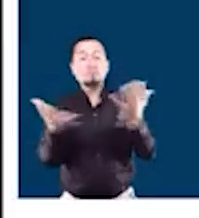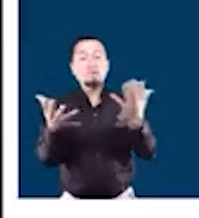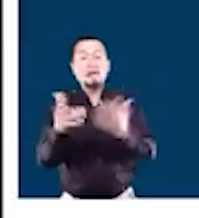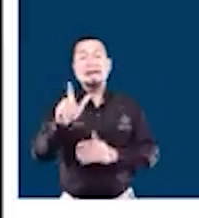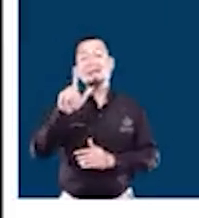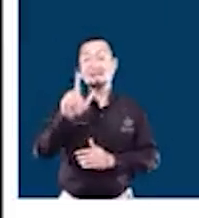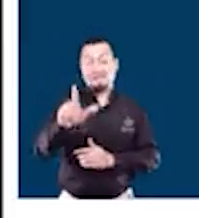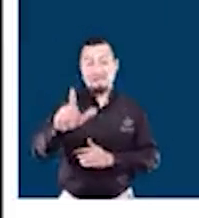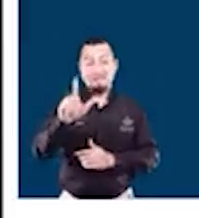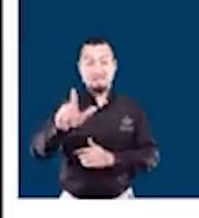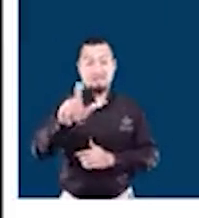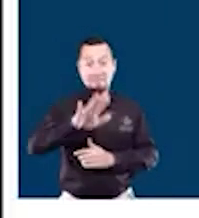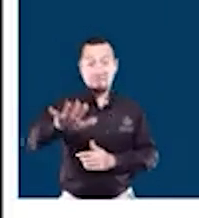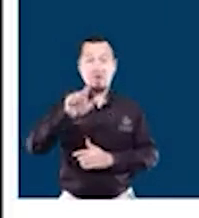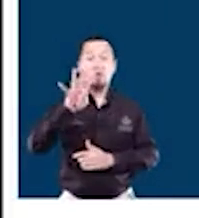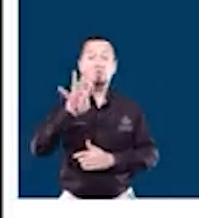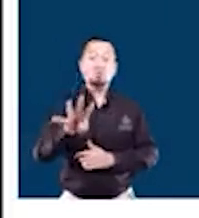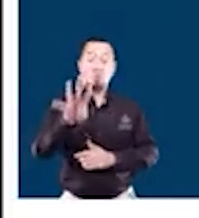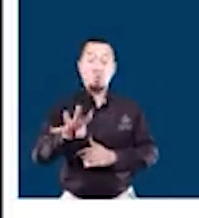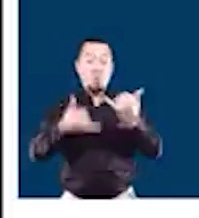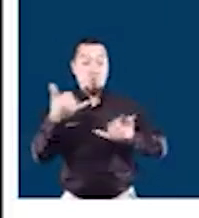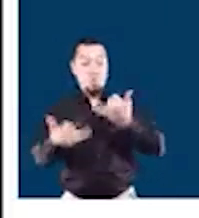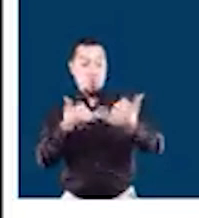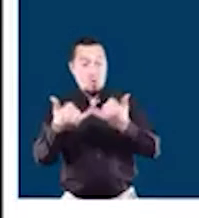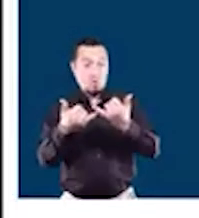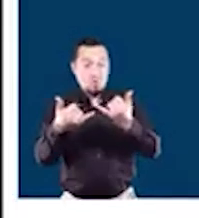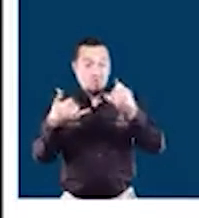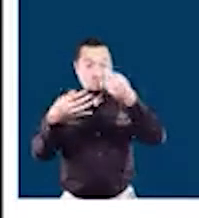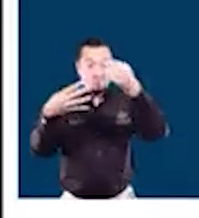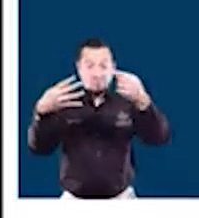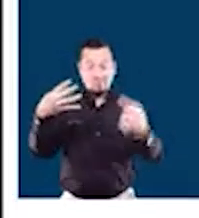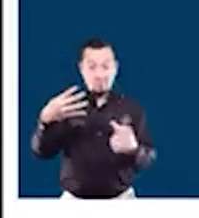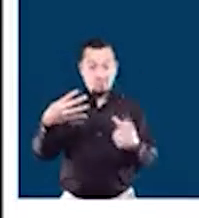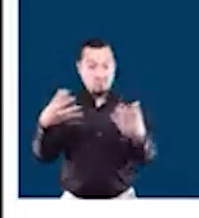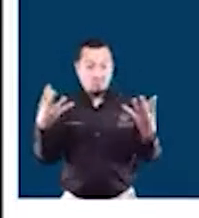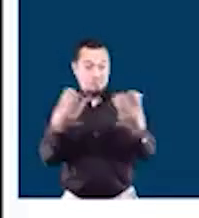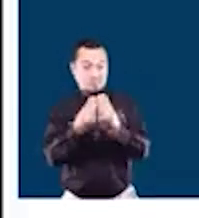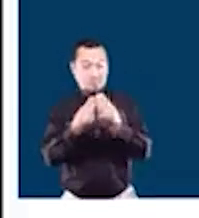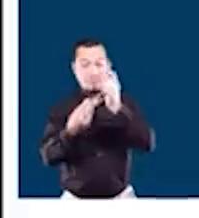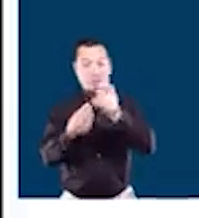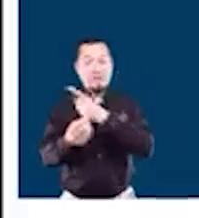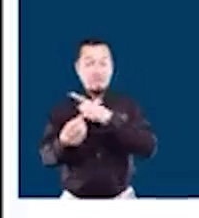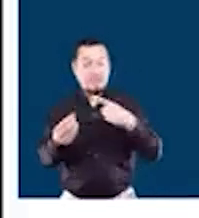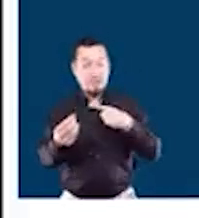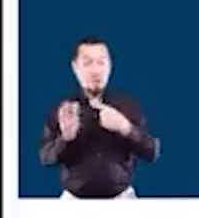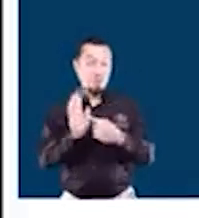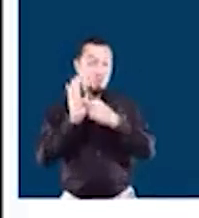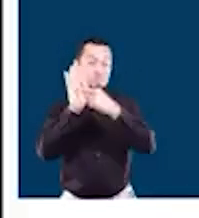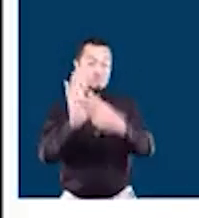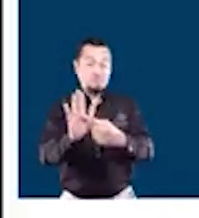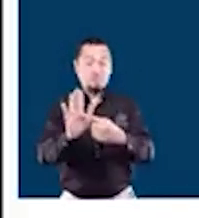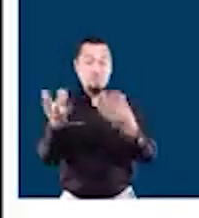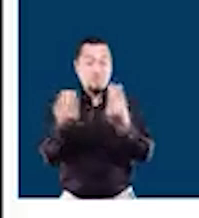conviertan la Copa Jalisco en un negocio. Parte de ello es que cada equipo debe integrarse por 19 jugadores nacidos o con arraigo en el municipio que representan y